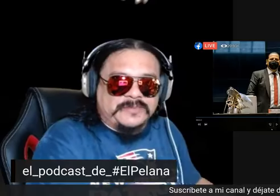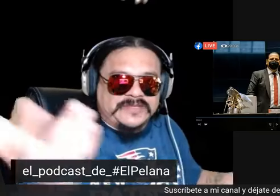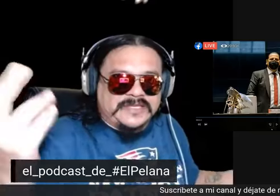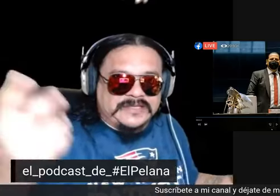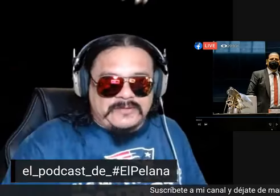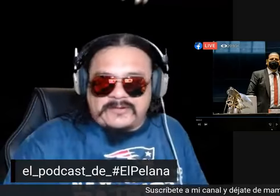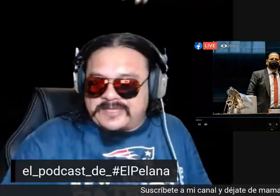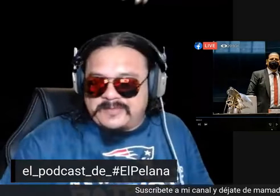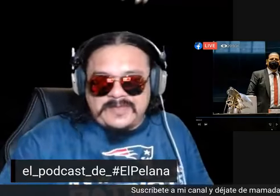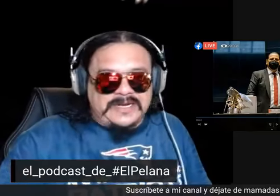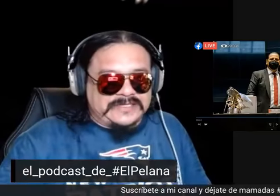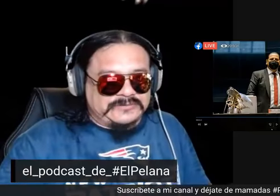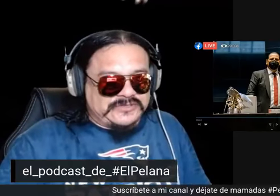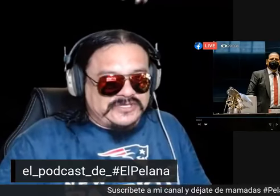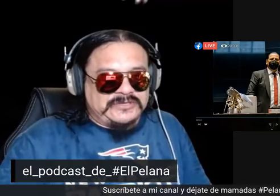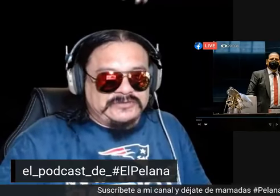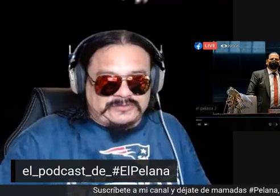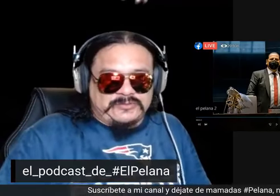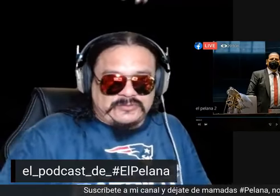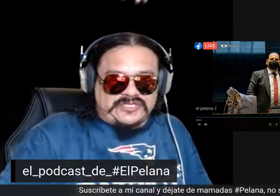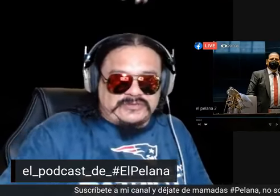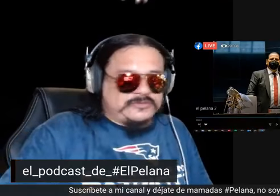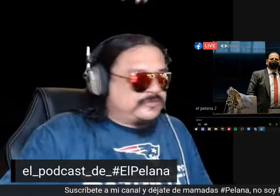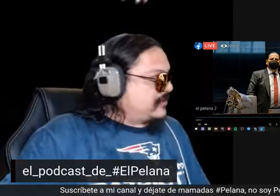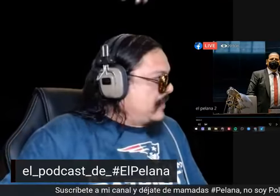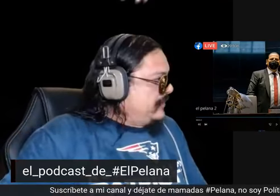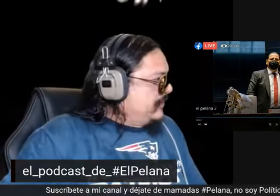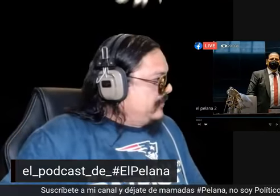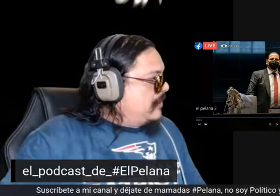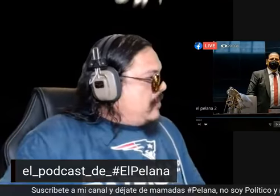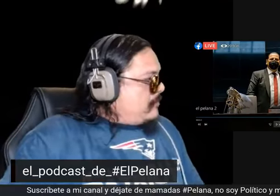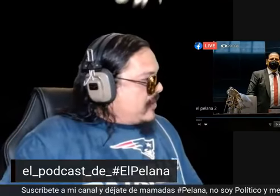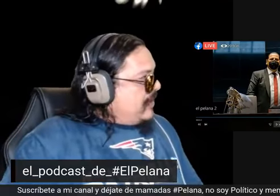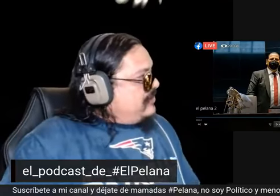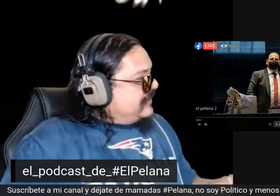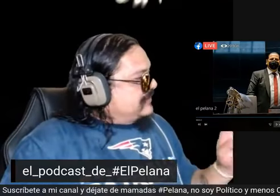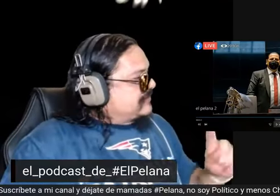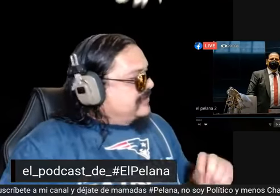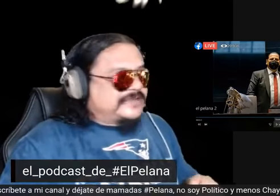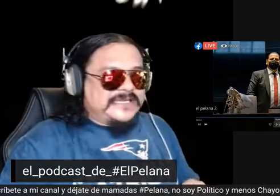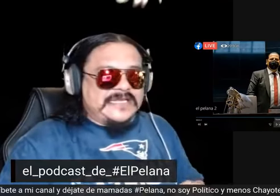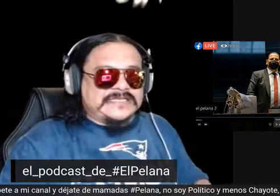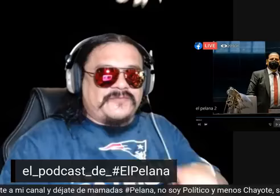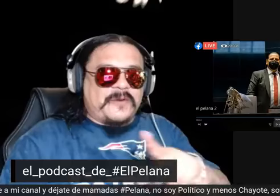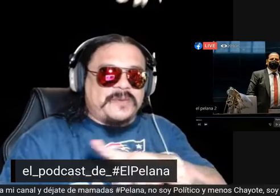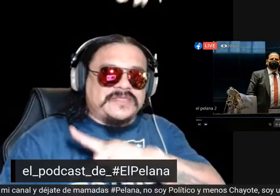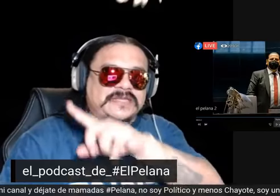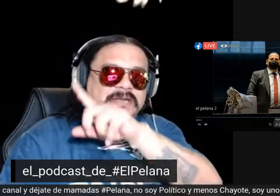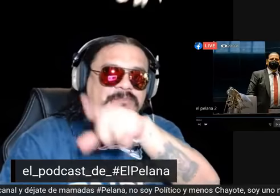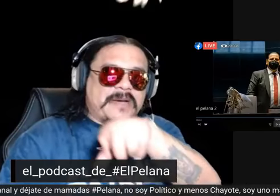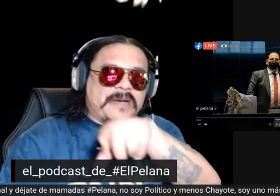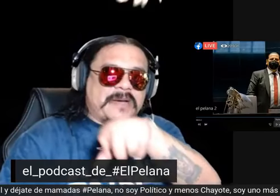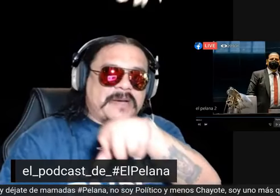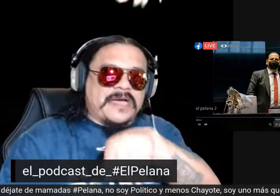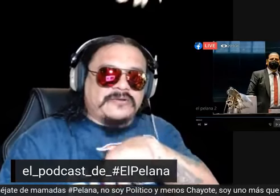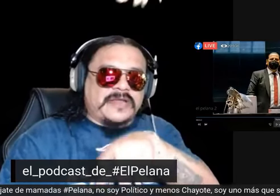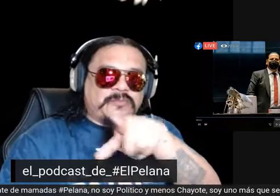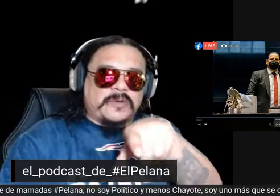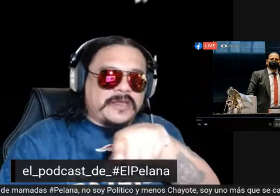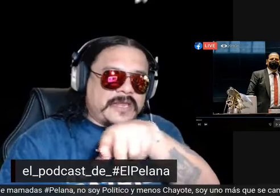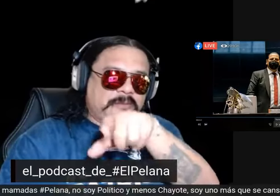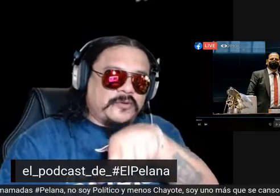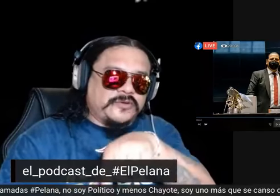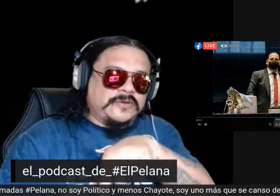independiente. Oye, mira que tuvo tu chido tu desmadre, ¿no? Pero acá lo interesante es que fue a pedir el paro y el